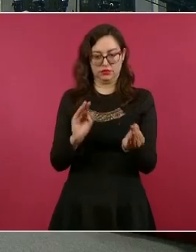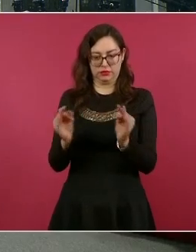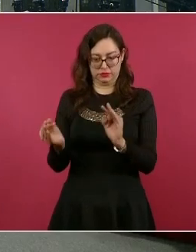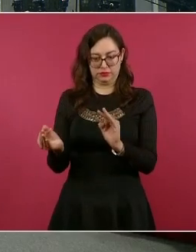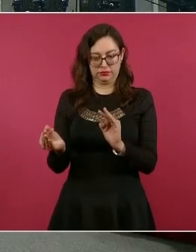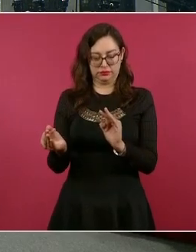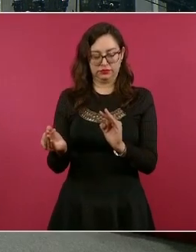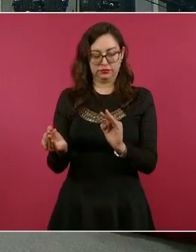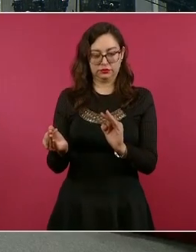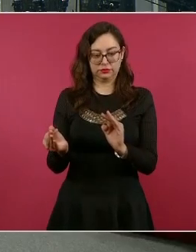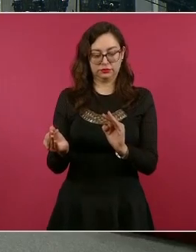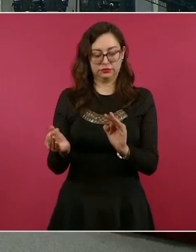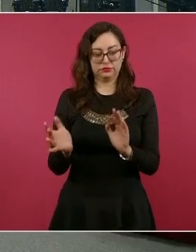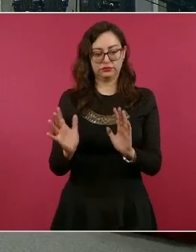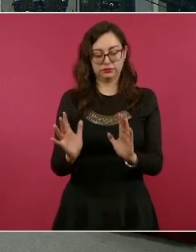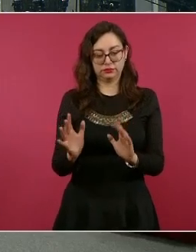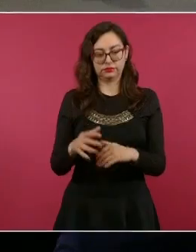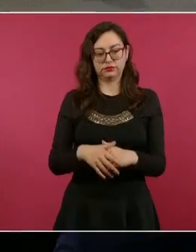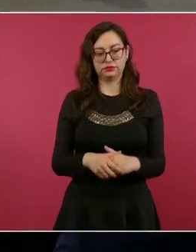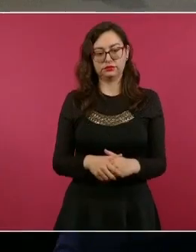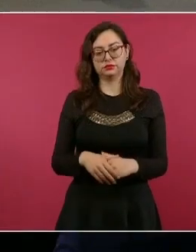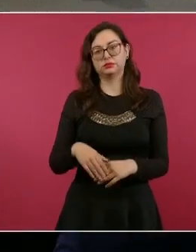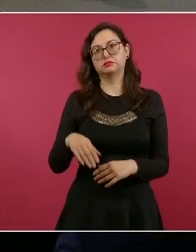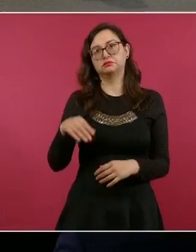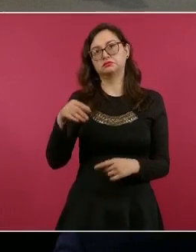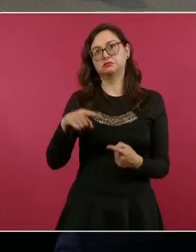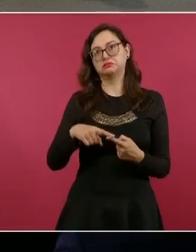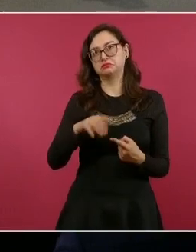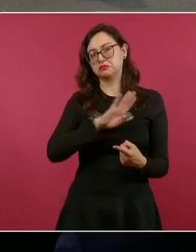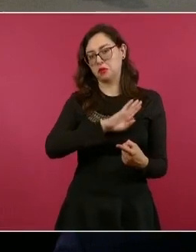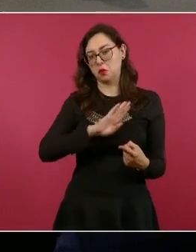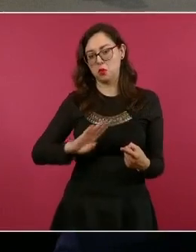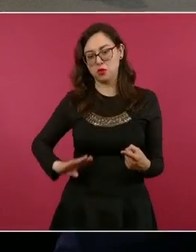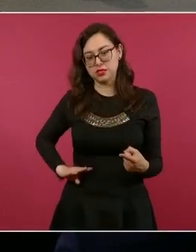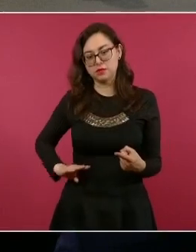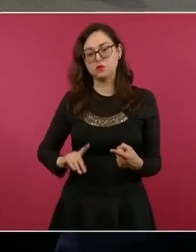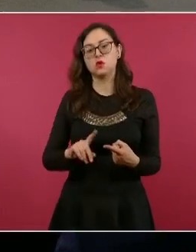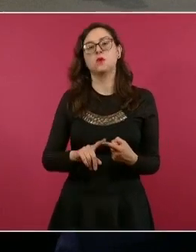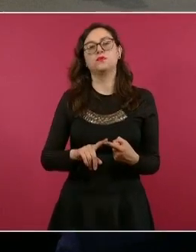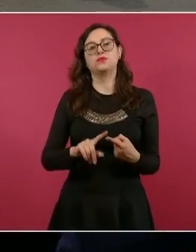Estoy pensando en Tixla, estoy pensando